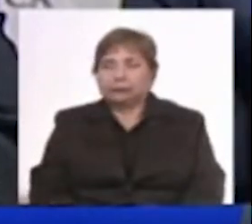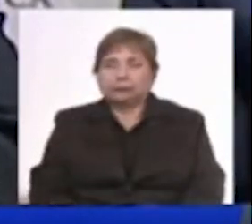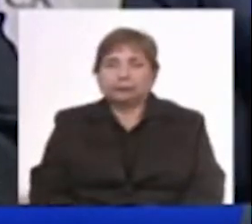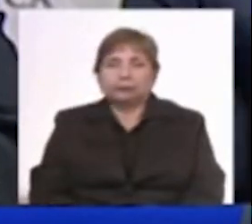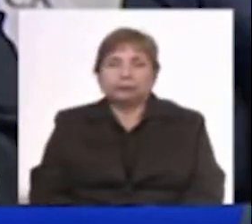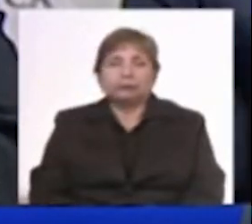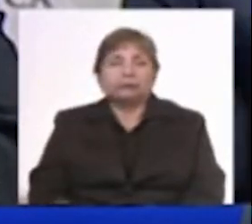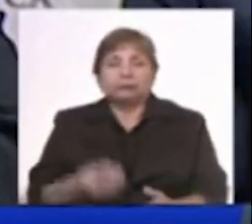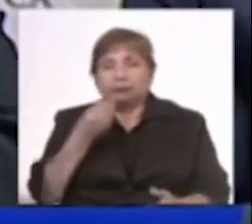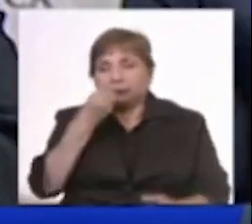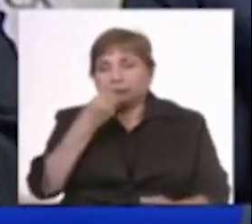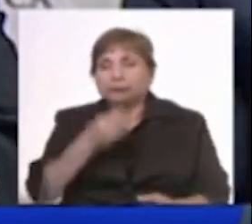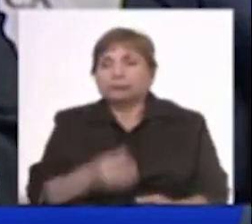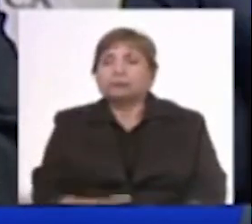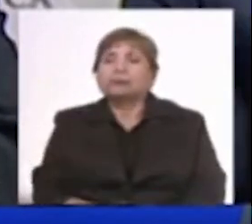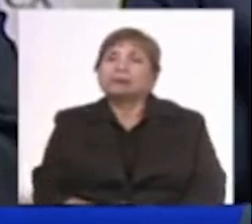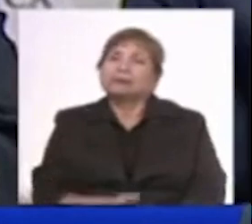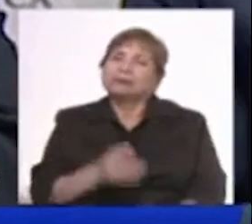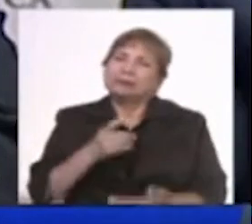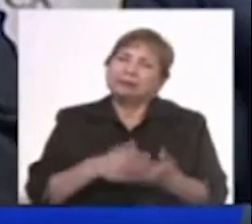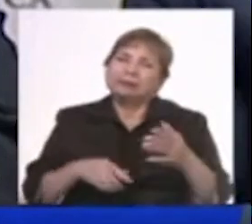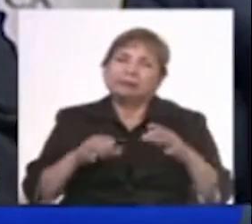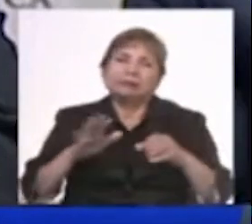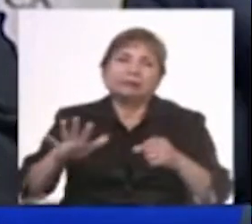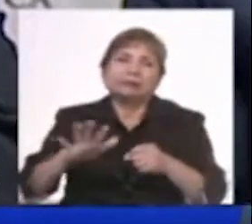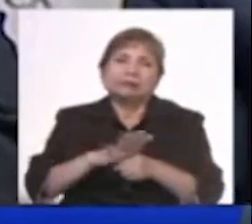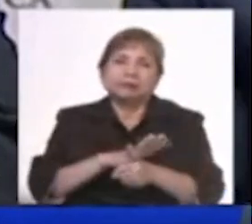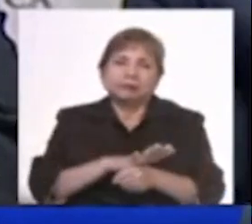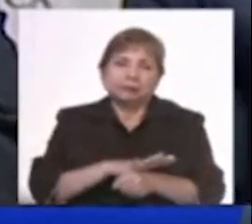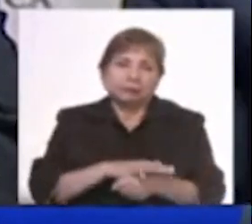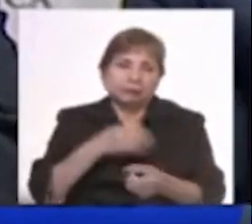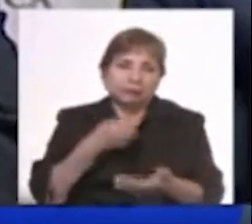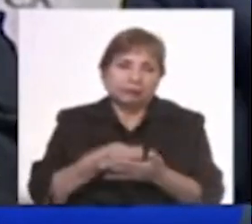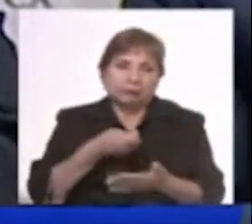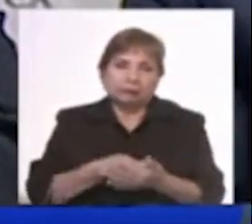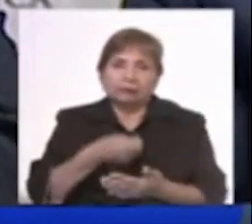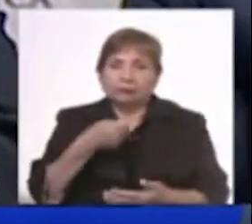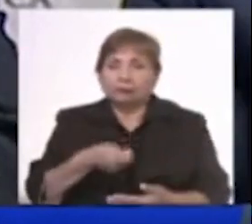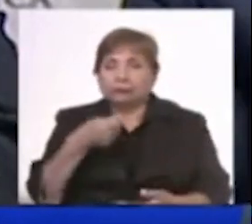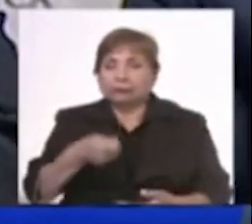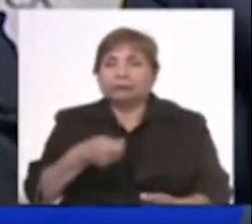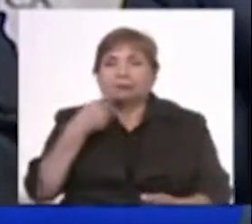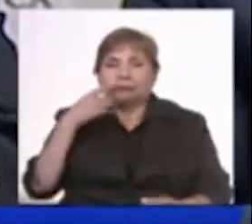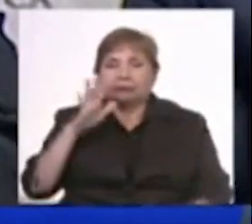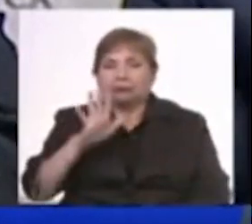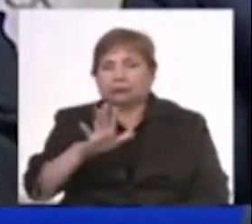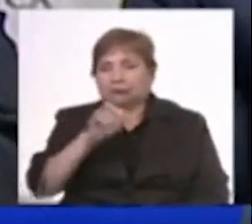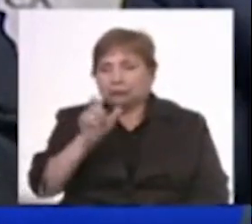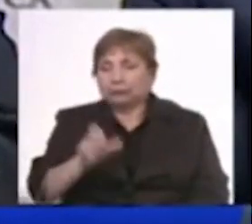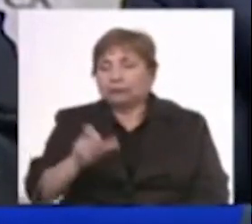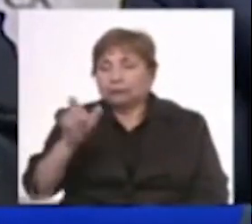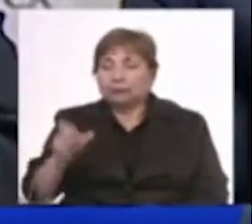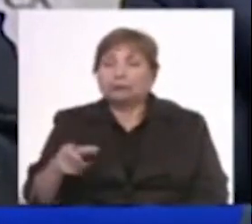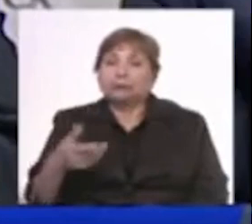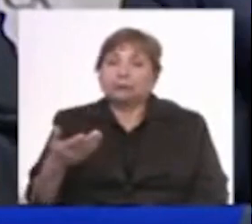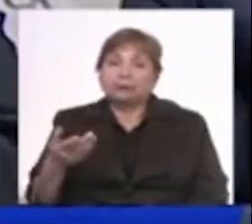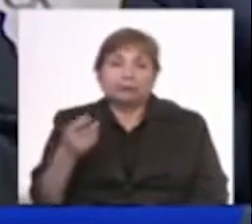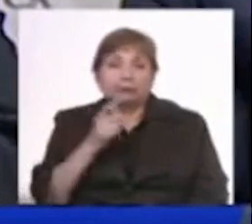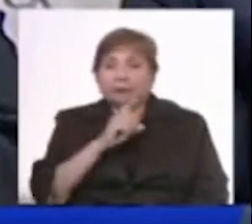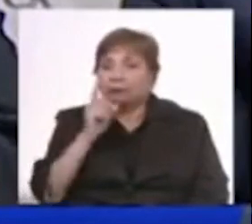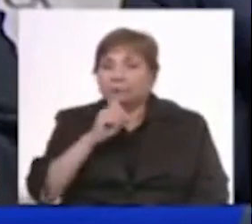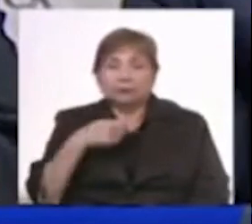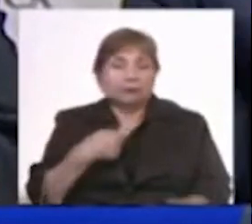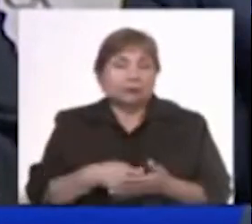temas de nutrición, pero que va a ser cubierto por el usuario y ya no va a